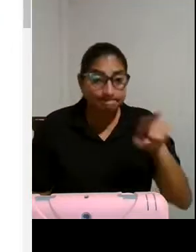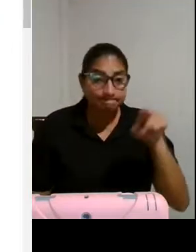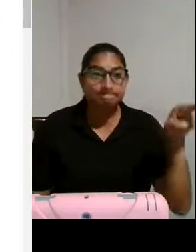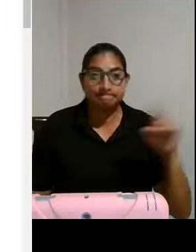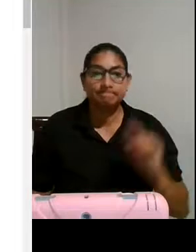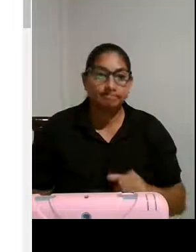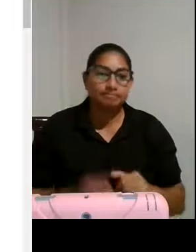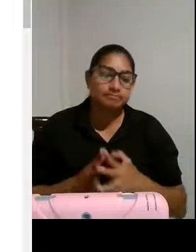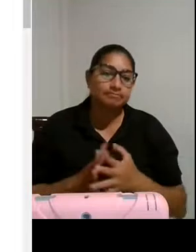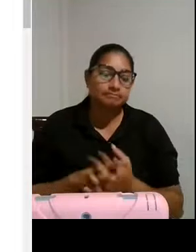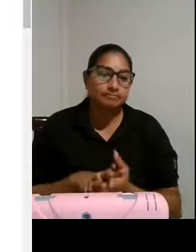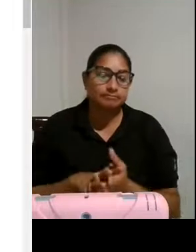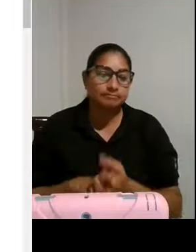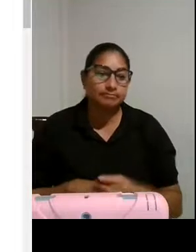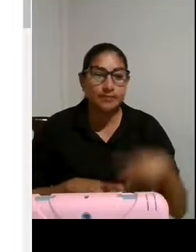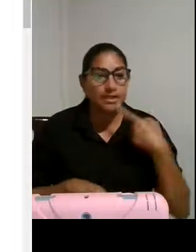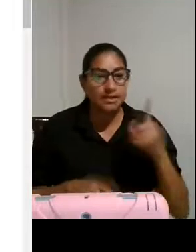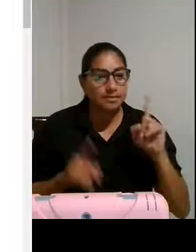Dice,